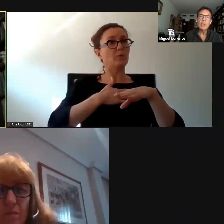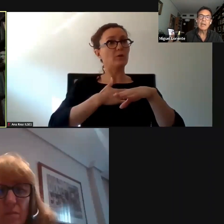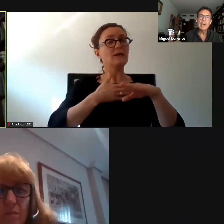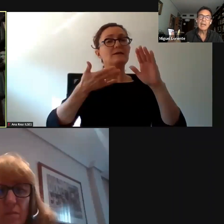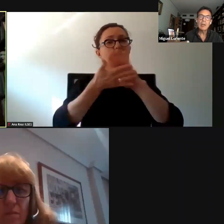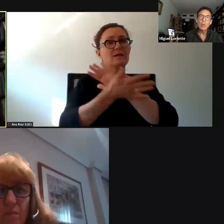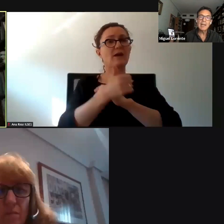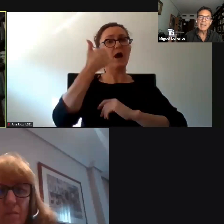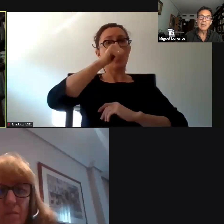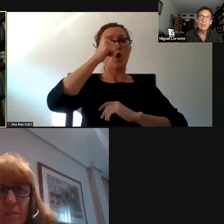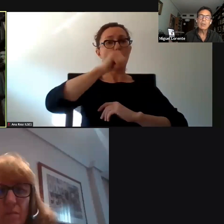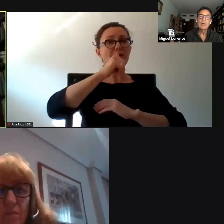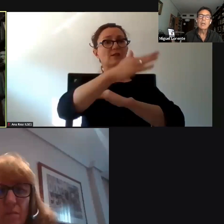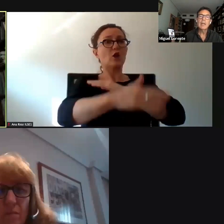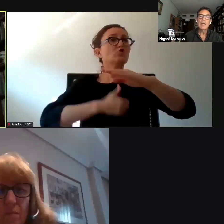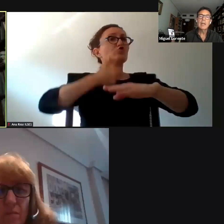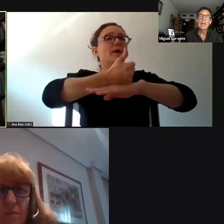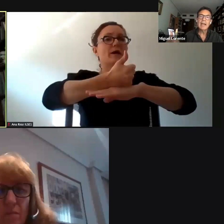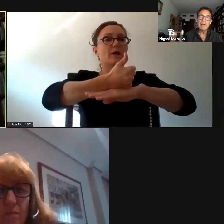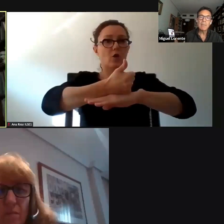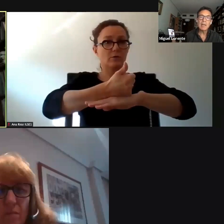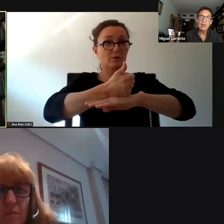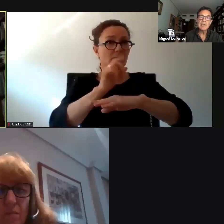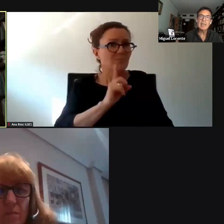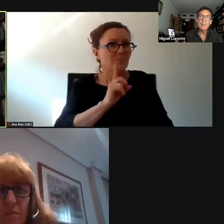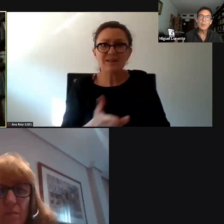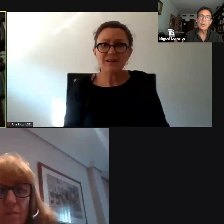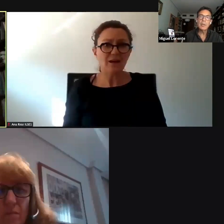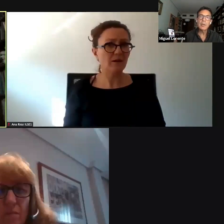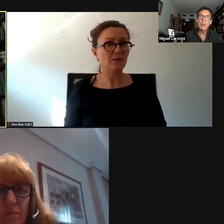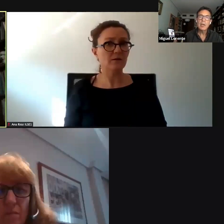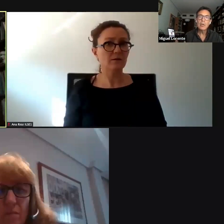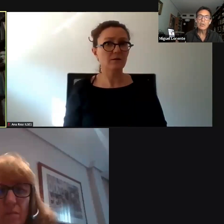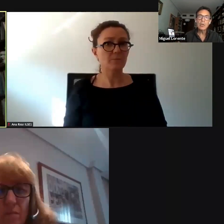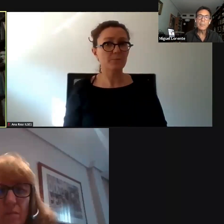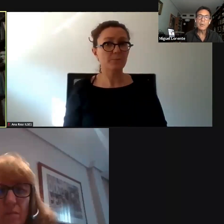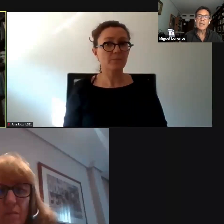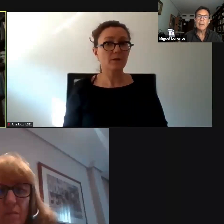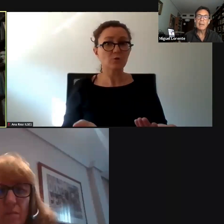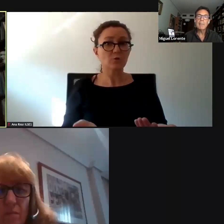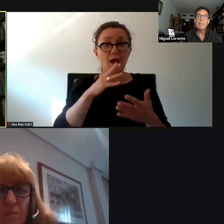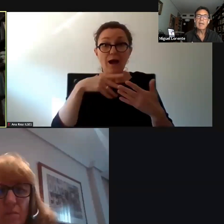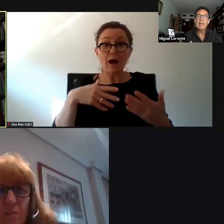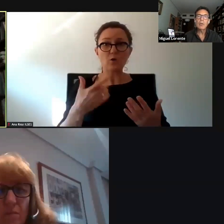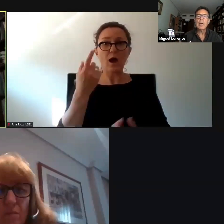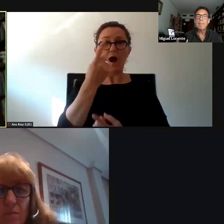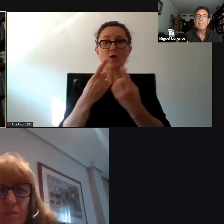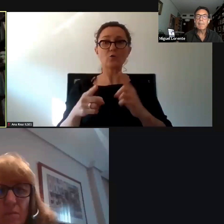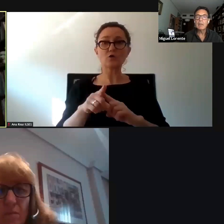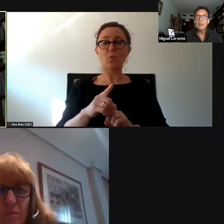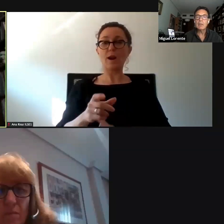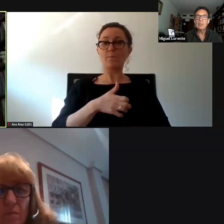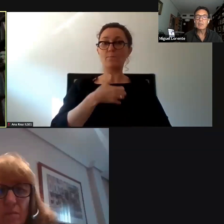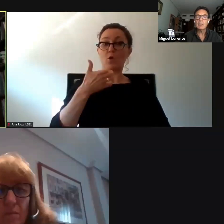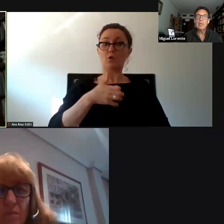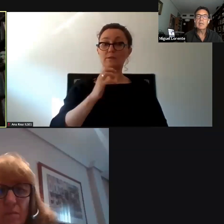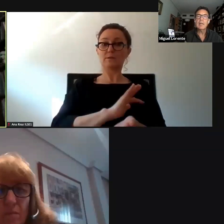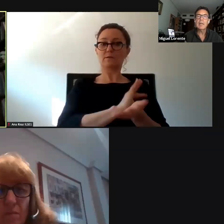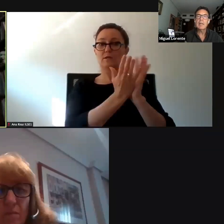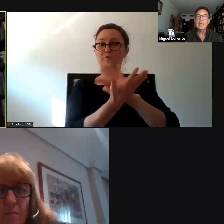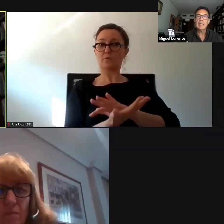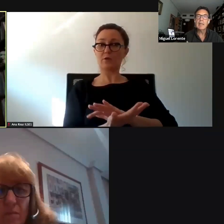tanto, al machismo le duele tanto la transformación que se está produciendo, no solo porque están